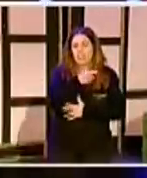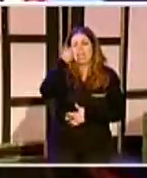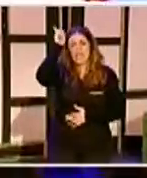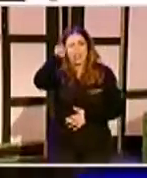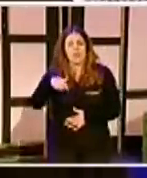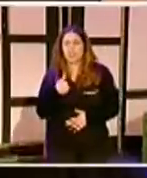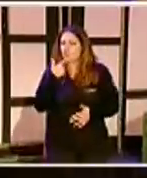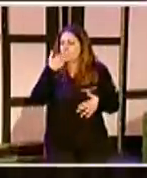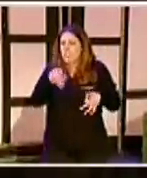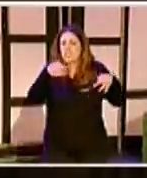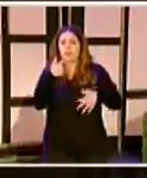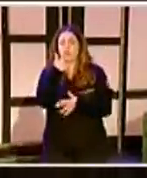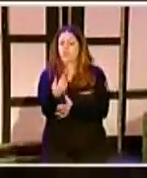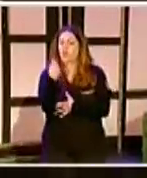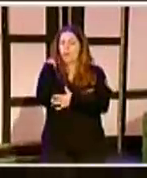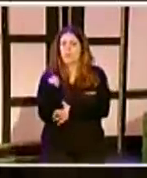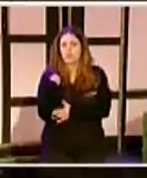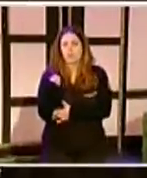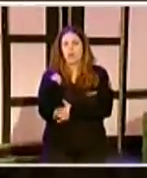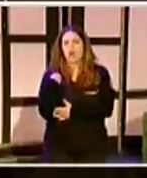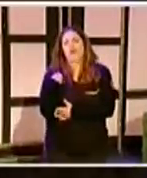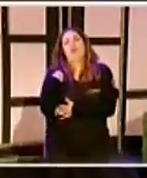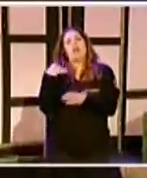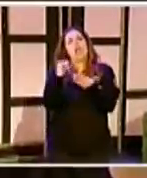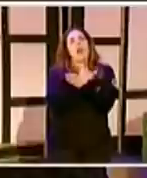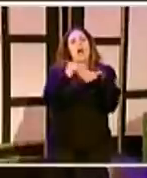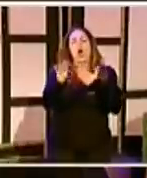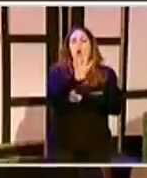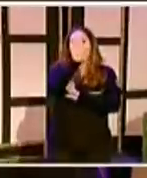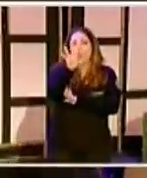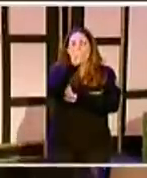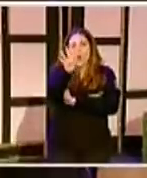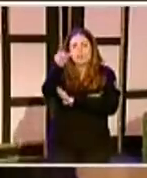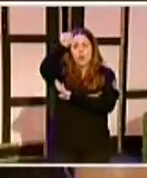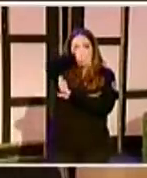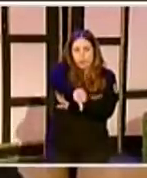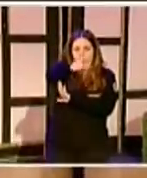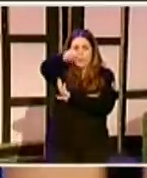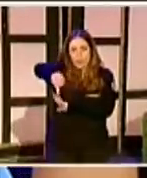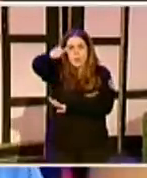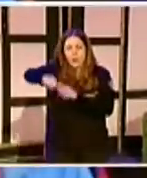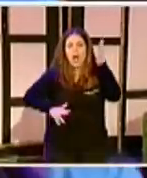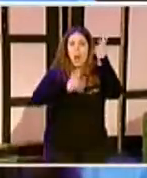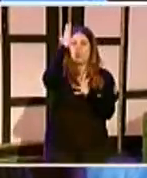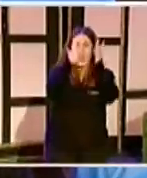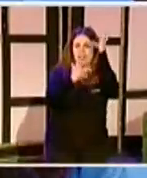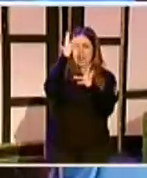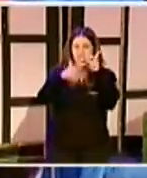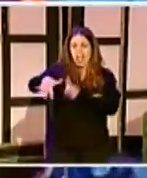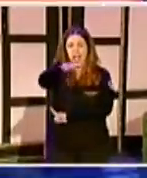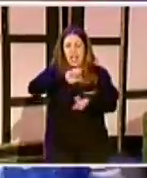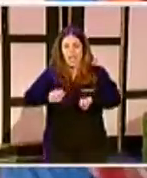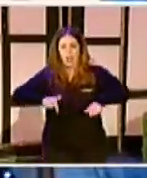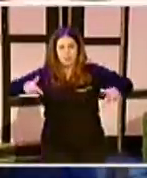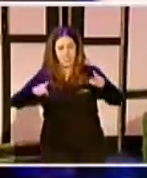mismo. 4 suspensos. Dito sea Dios. Matemáticas, conocimiento del medio,